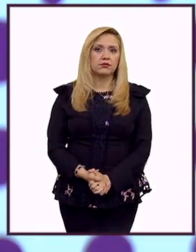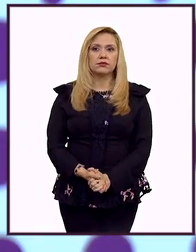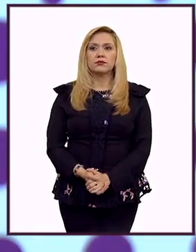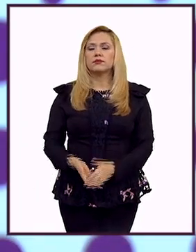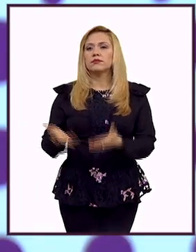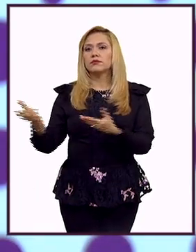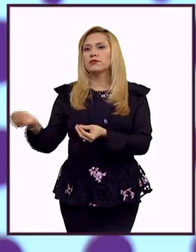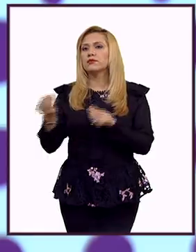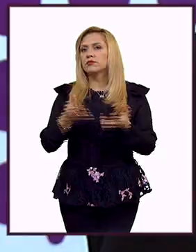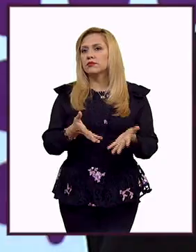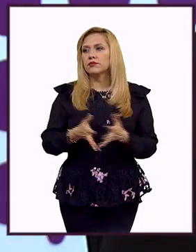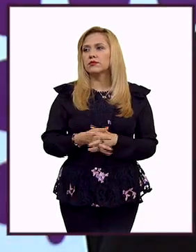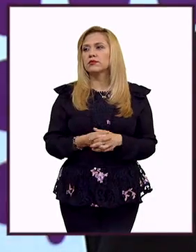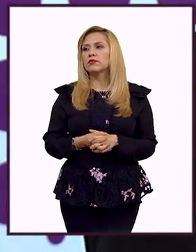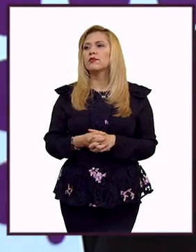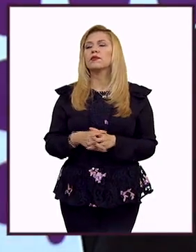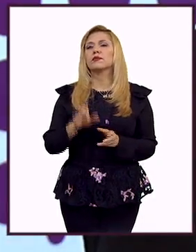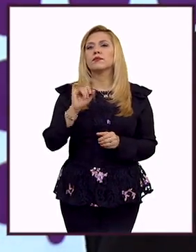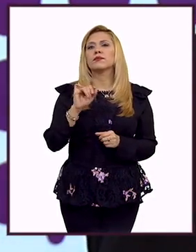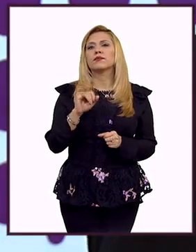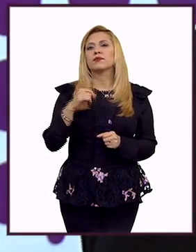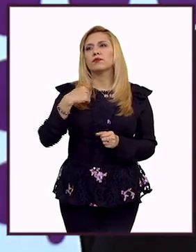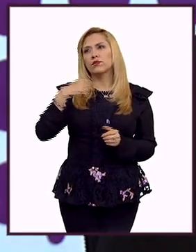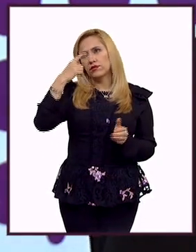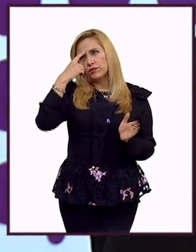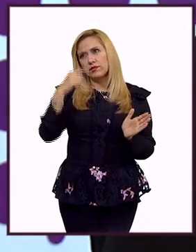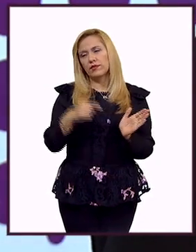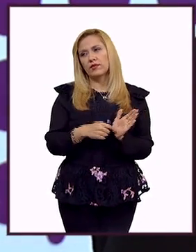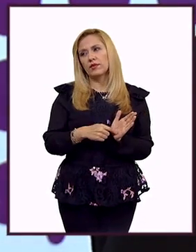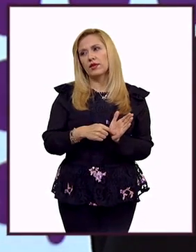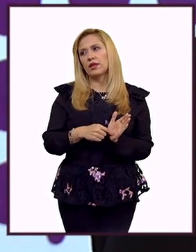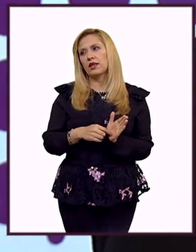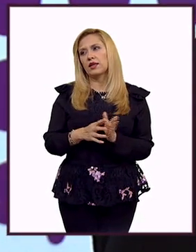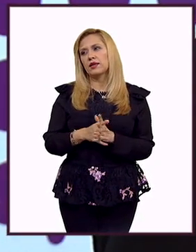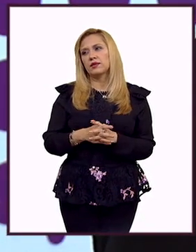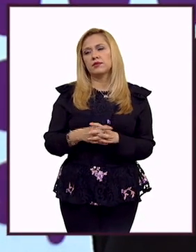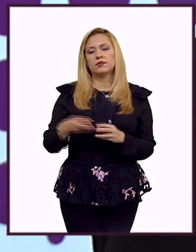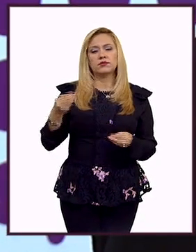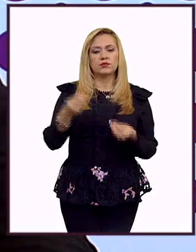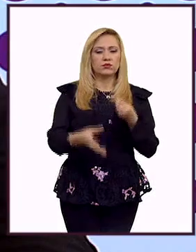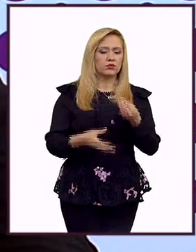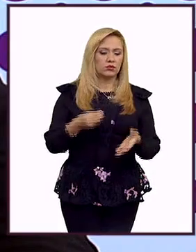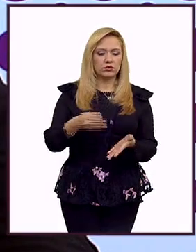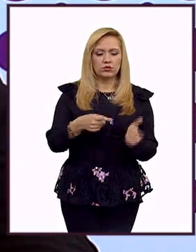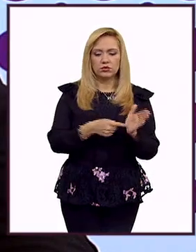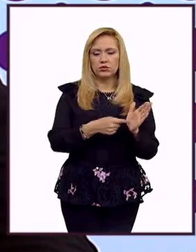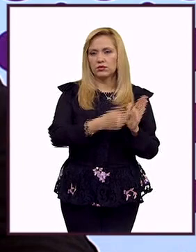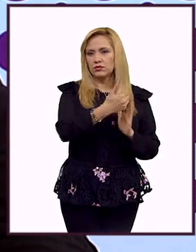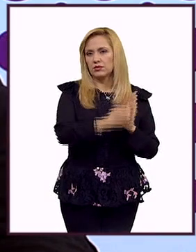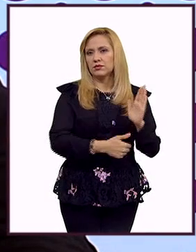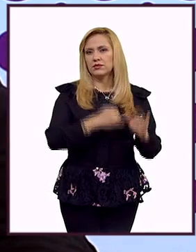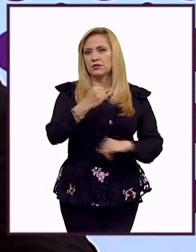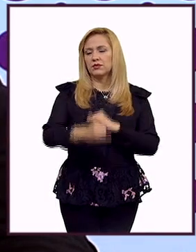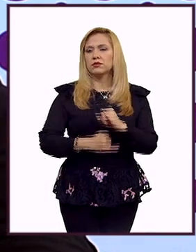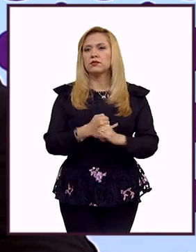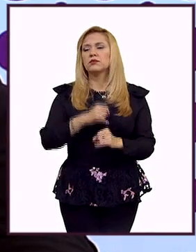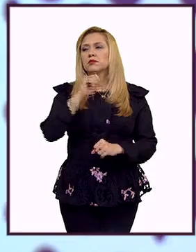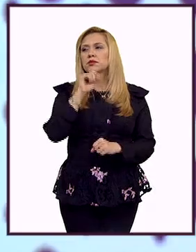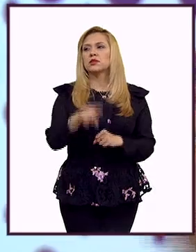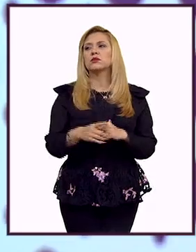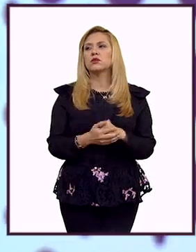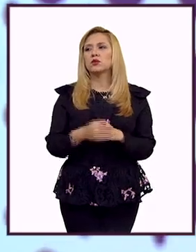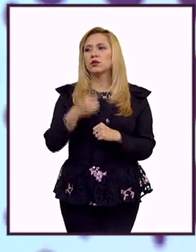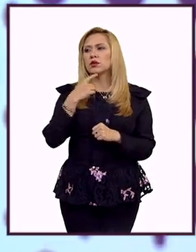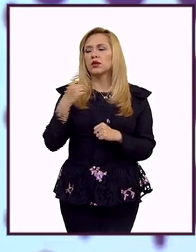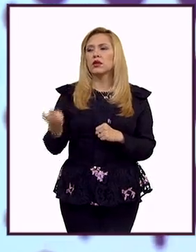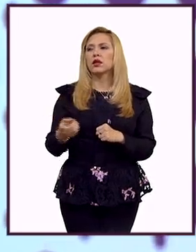¿quisieras darnos tu punto de vista? Sí, yo creo que parte de los aportes de la declaración es un instrumento que también como ya